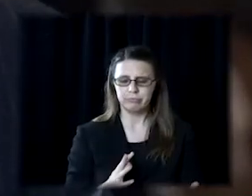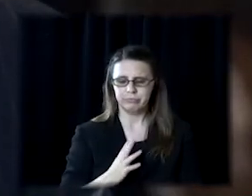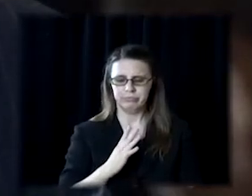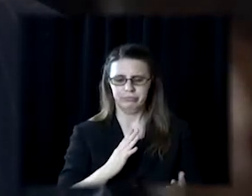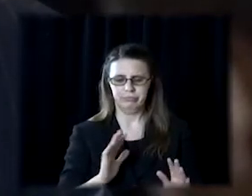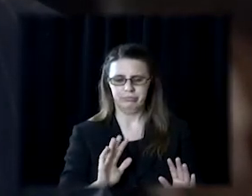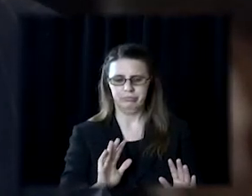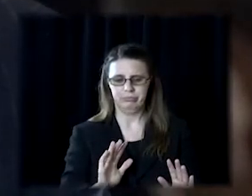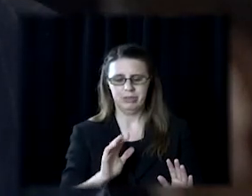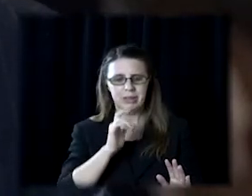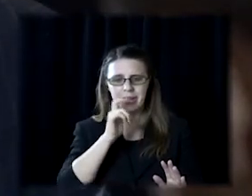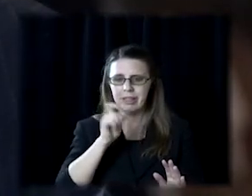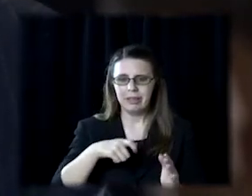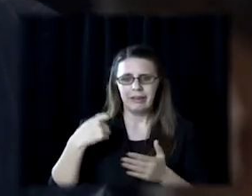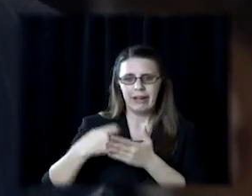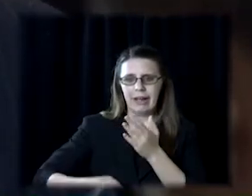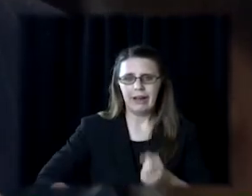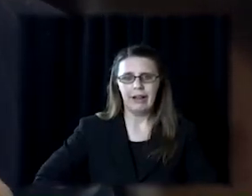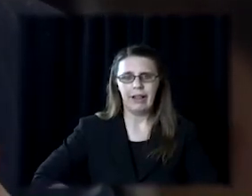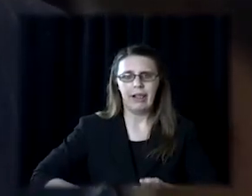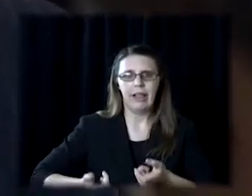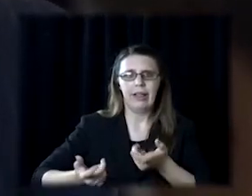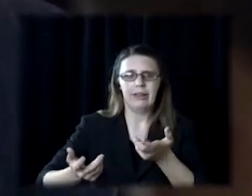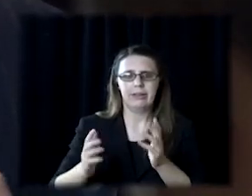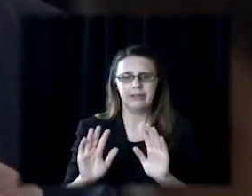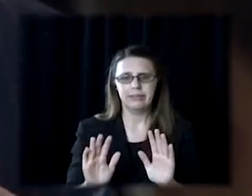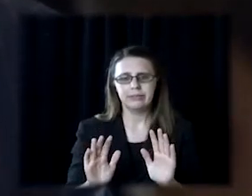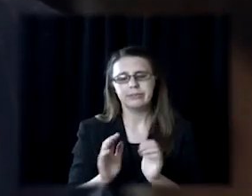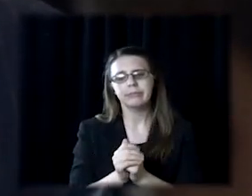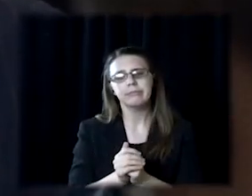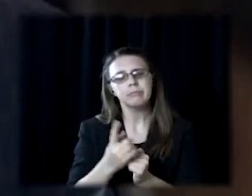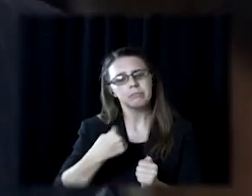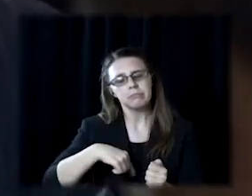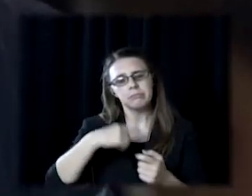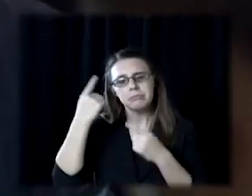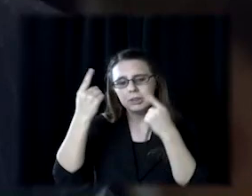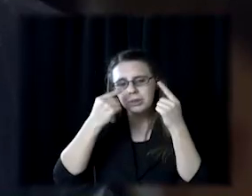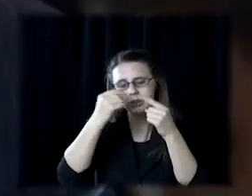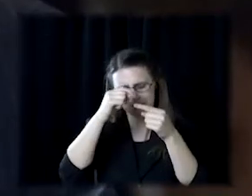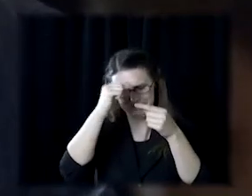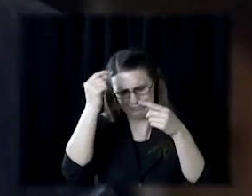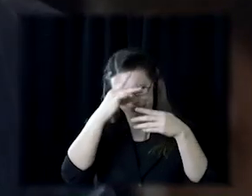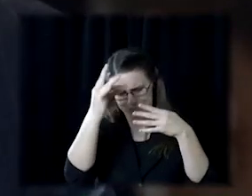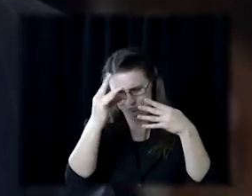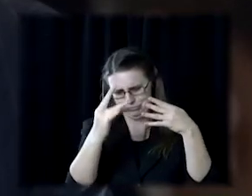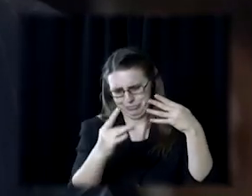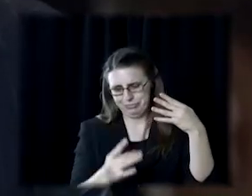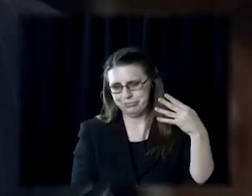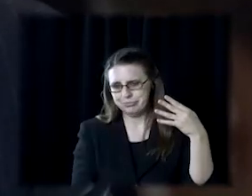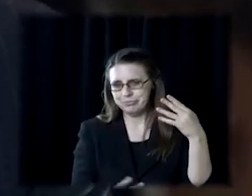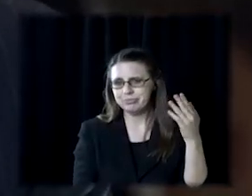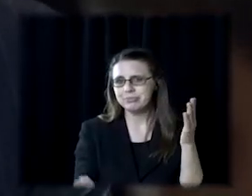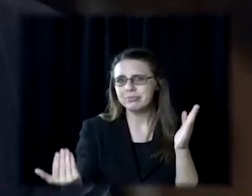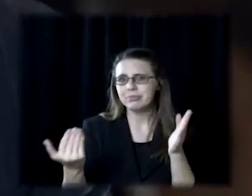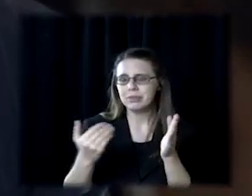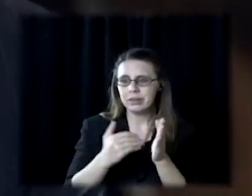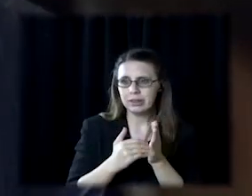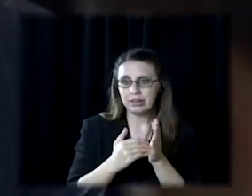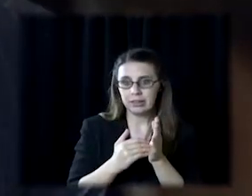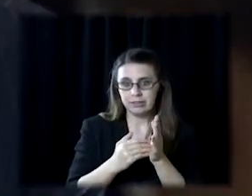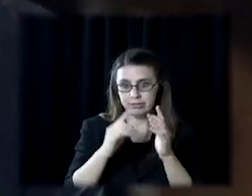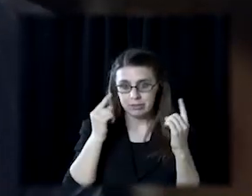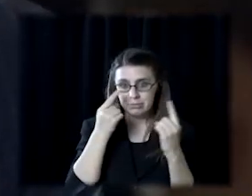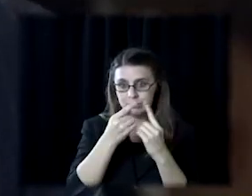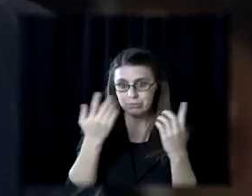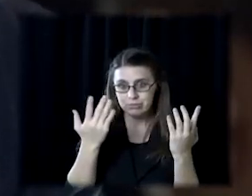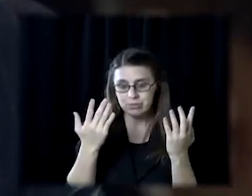que incurrir en gastos innecesarios. Así que estamos considerando todas esas opciones para otra vez hacer el proceso lo más eficiente